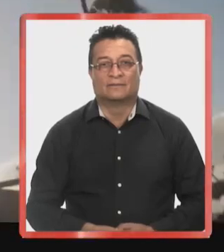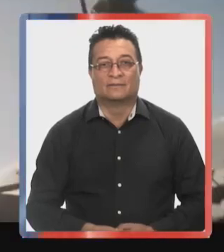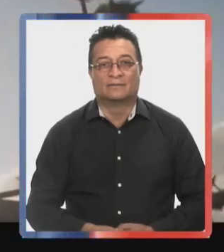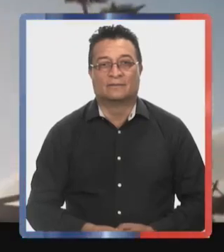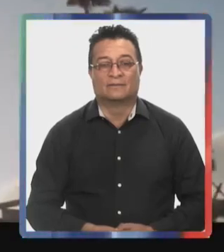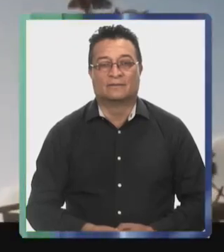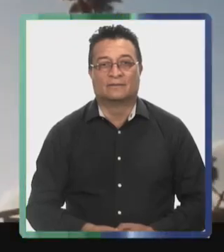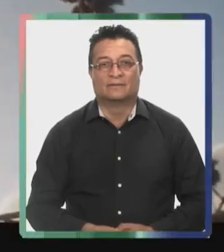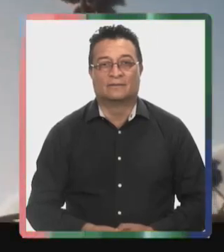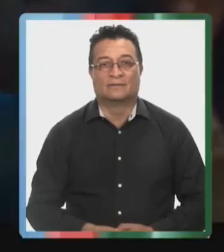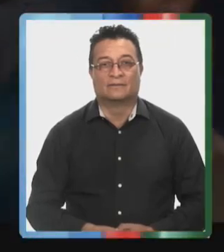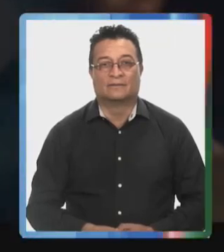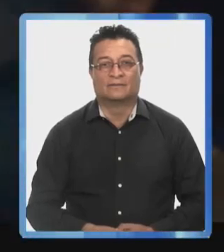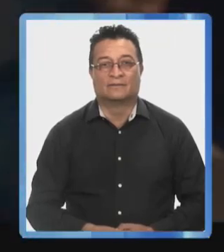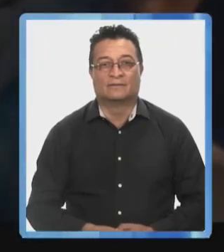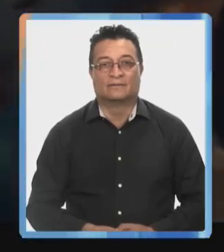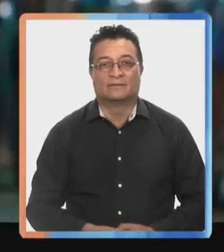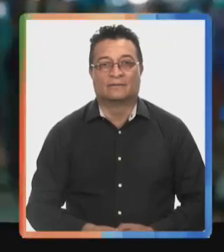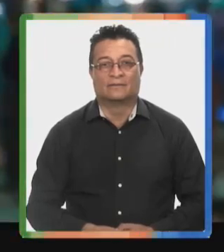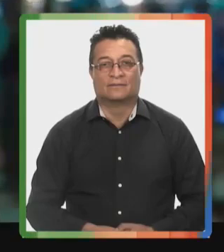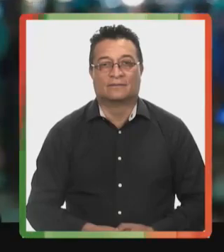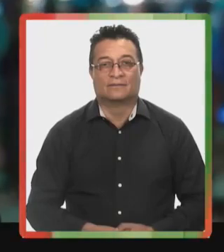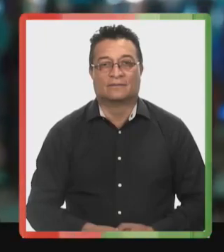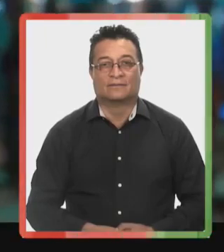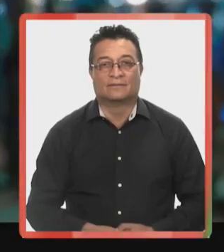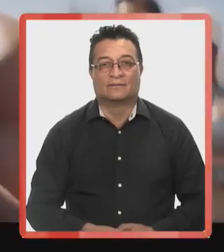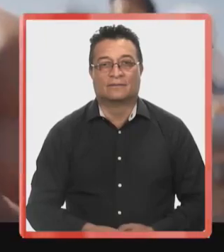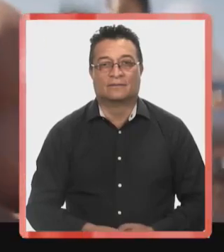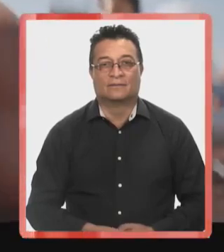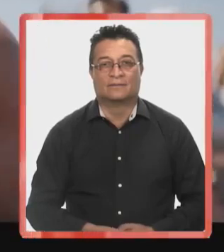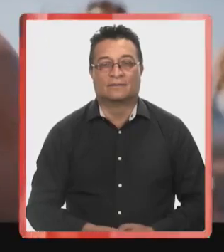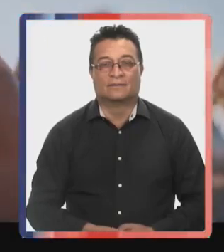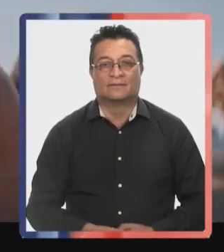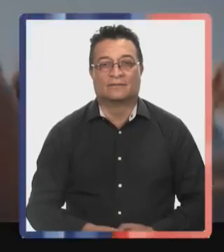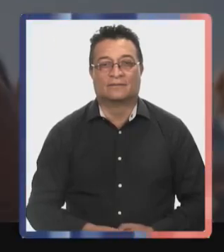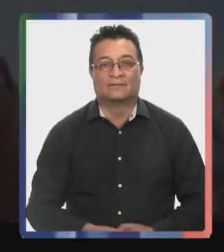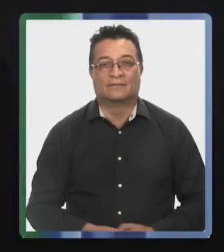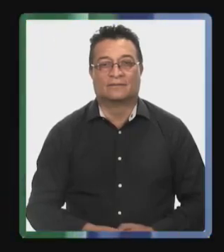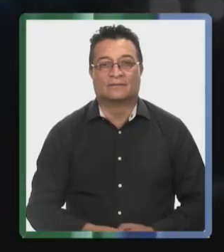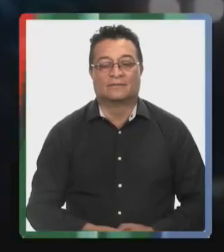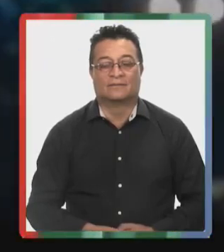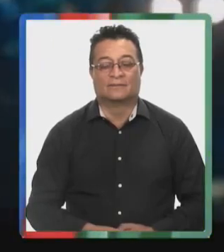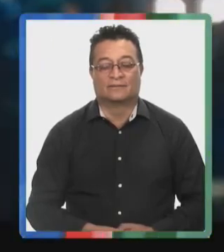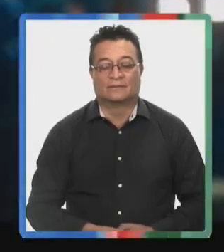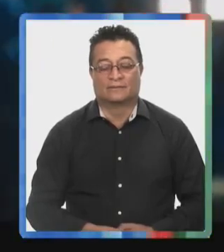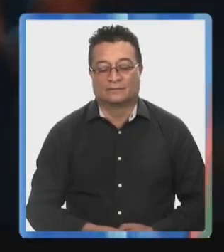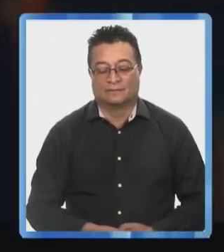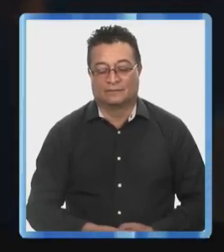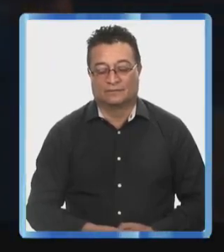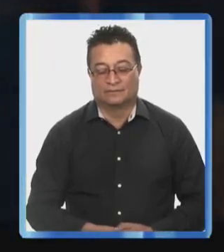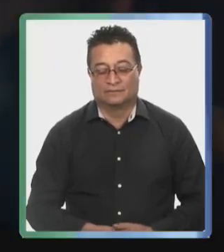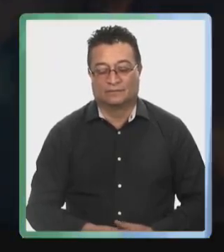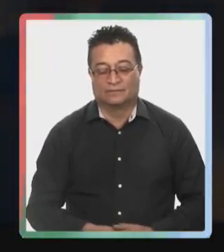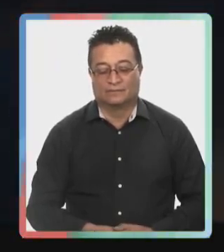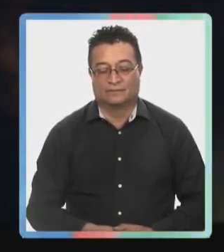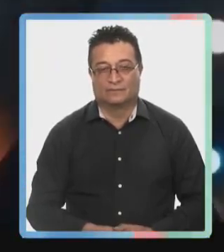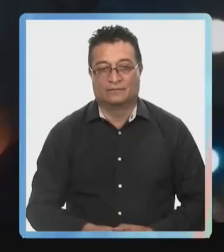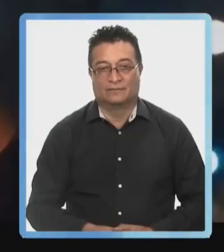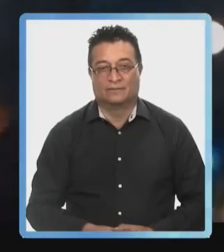vida en una celda. Viendo a alguien más con tu vida, voy a recuperar todo. ¿Es una amenaza?